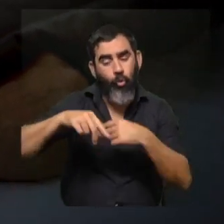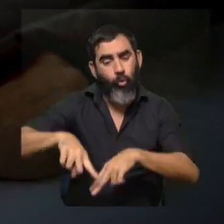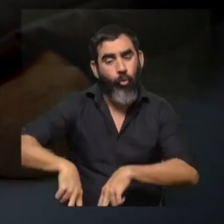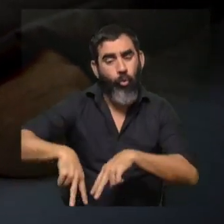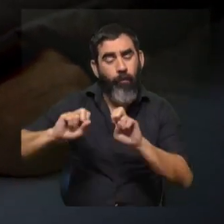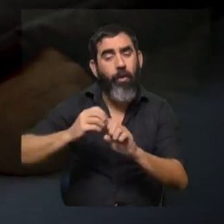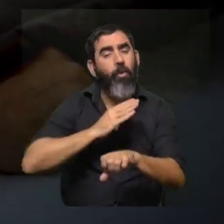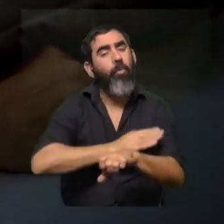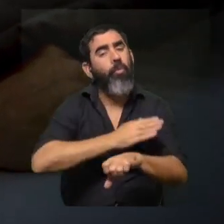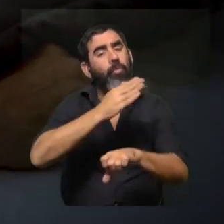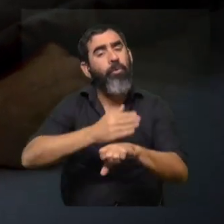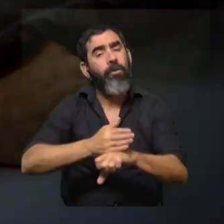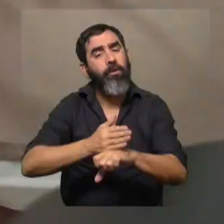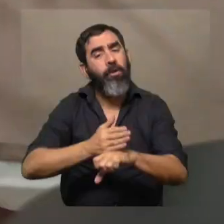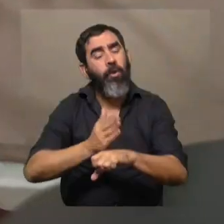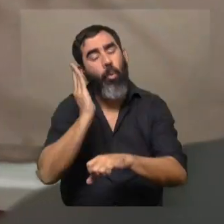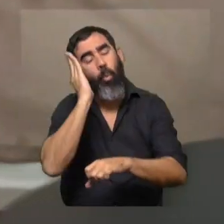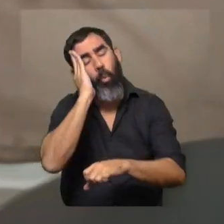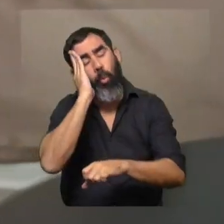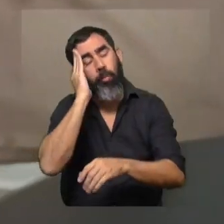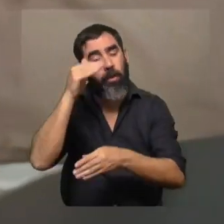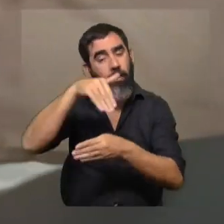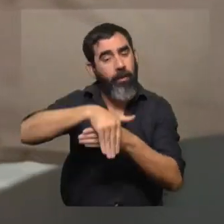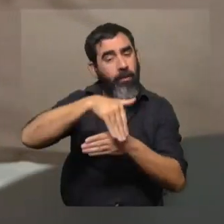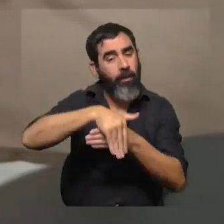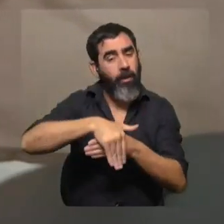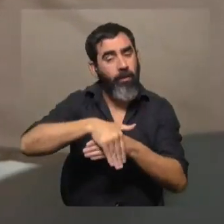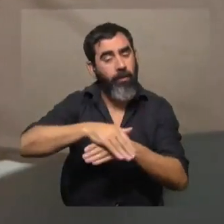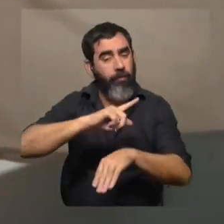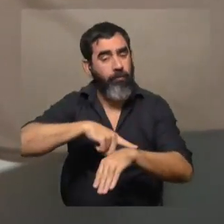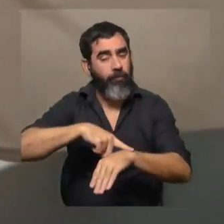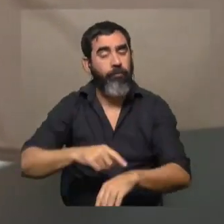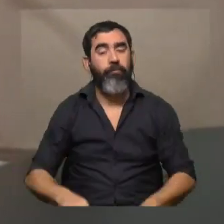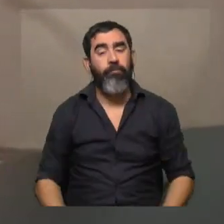posibles efectos del sueño diurno, la siesta.